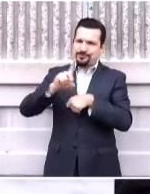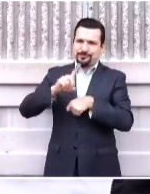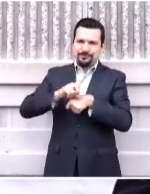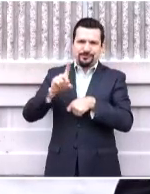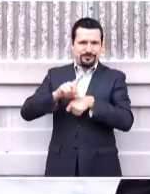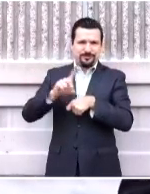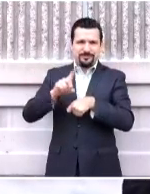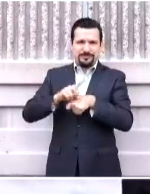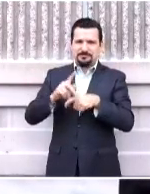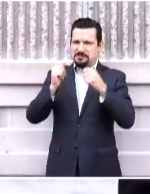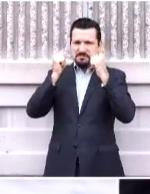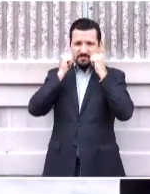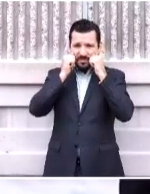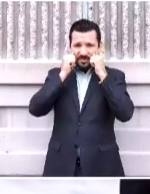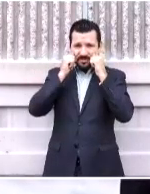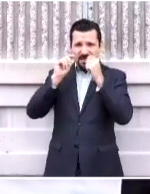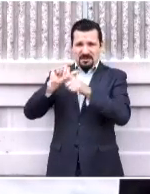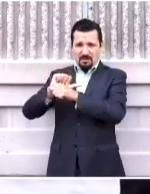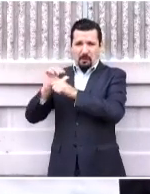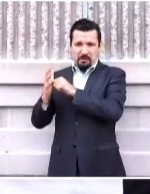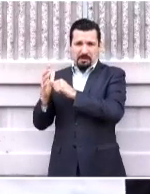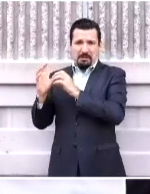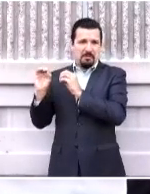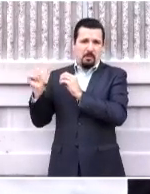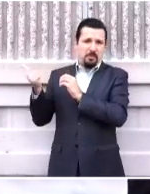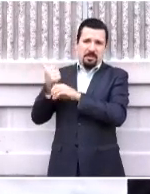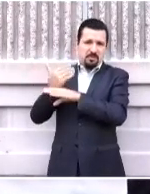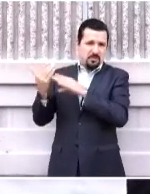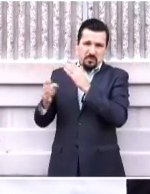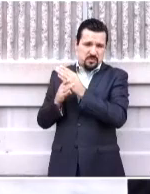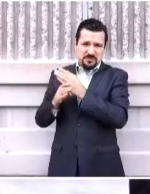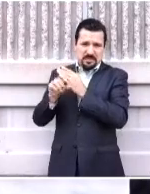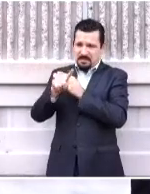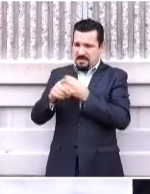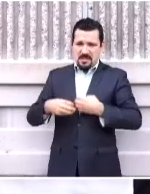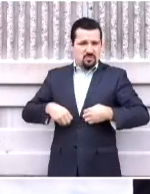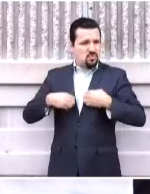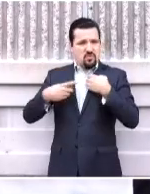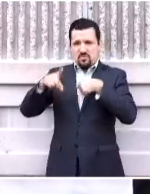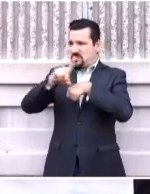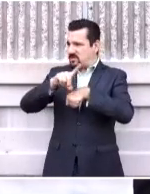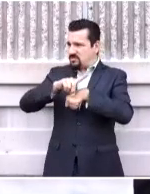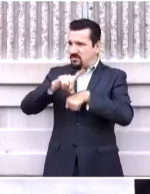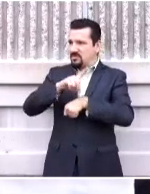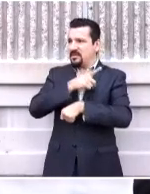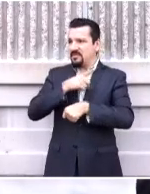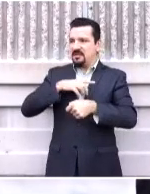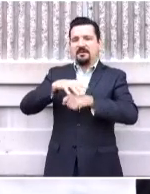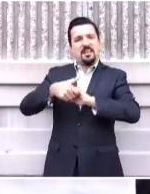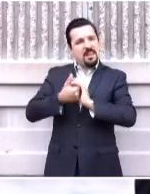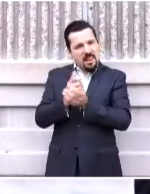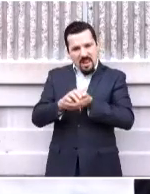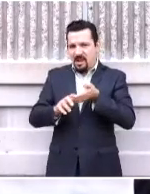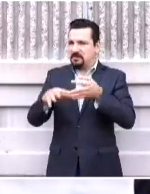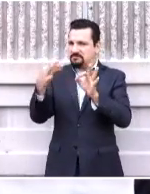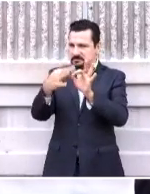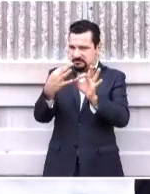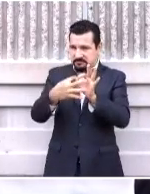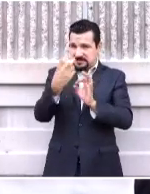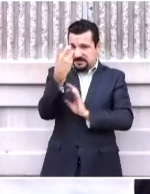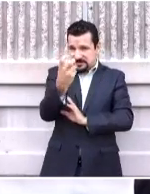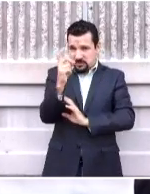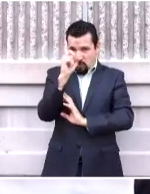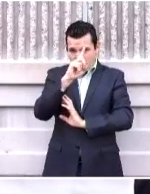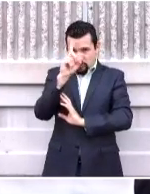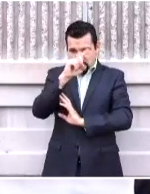¿sí? Independientemente si estemos en alguna contingencia o en nuestra vida diaria. Entonces, esas son las